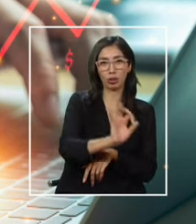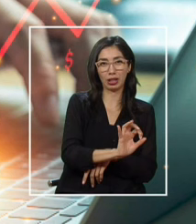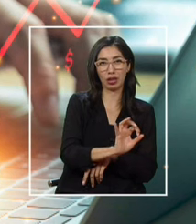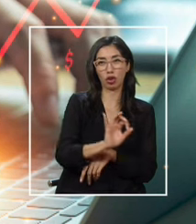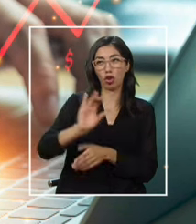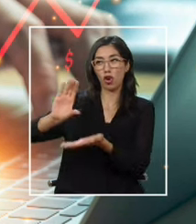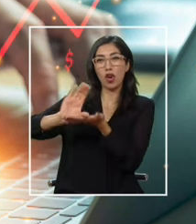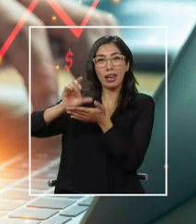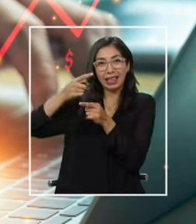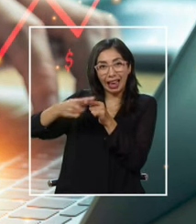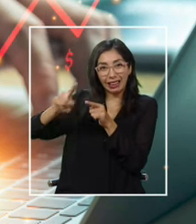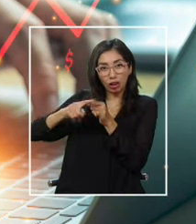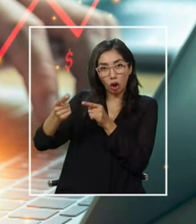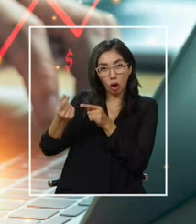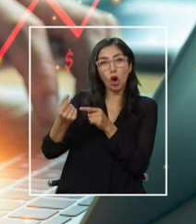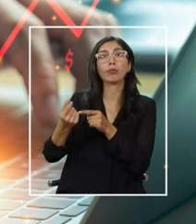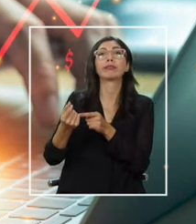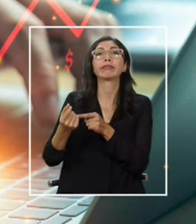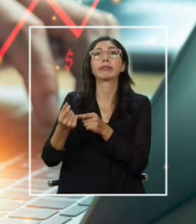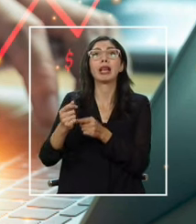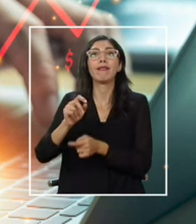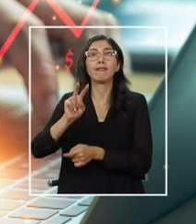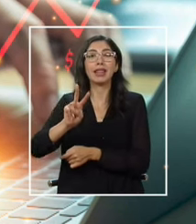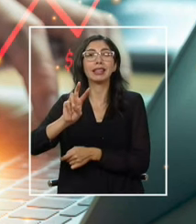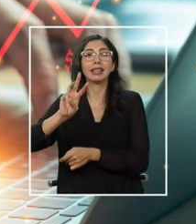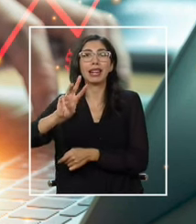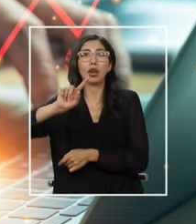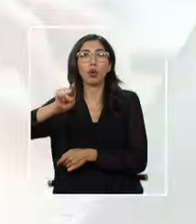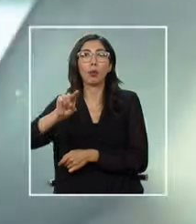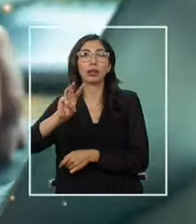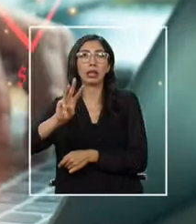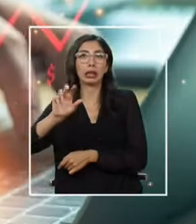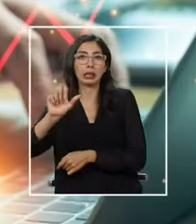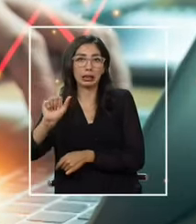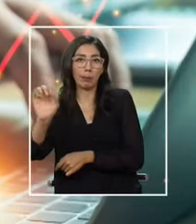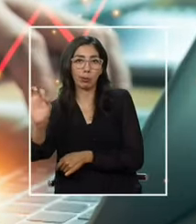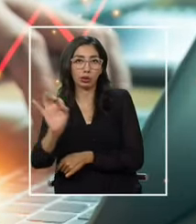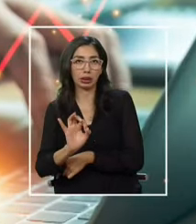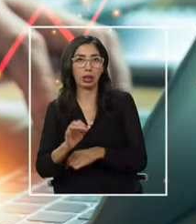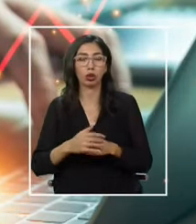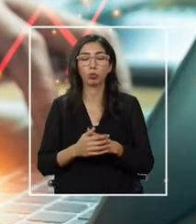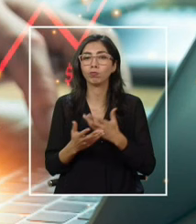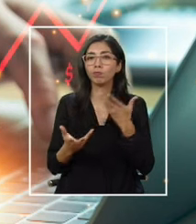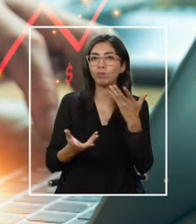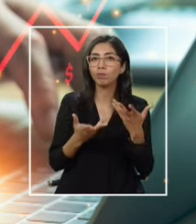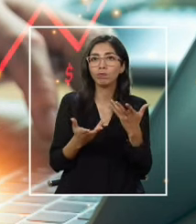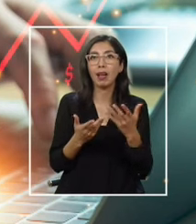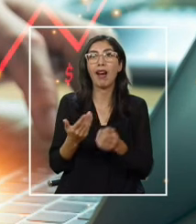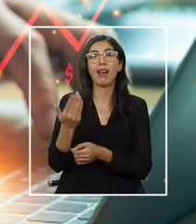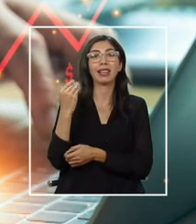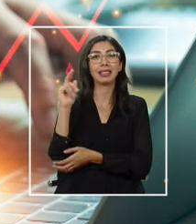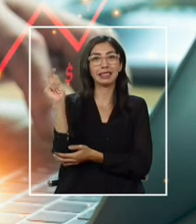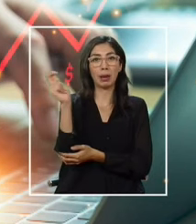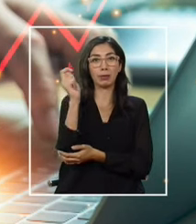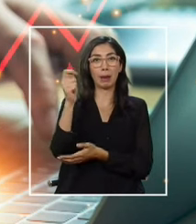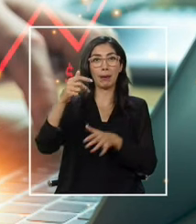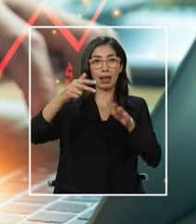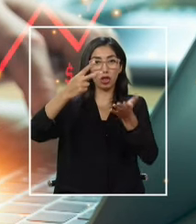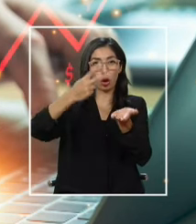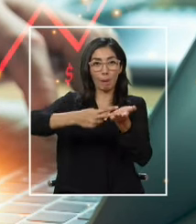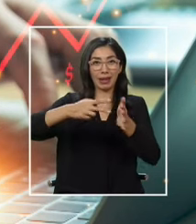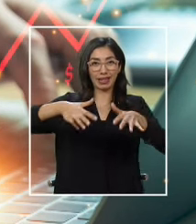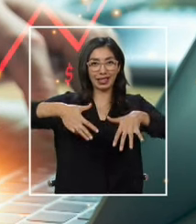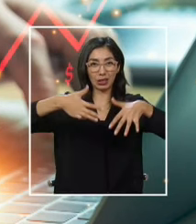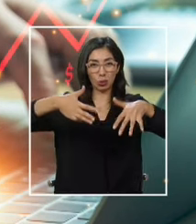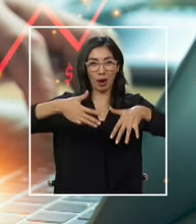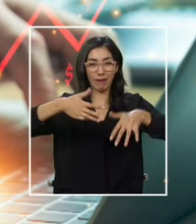tasa de los créditos de consumo llegaba a 23,36%. Si viajamos en el tiempo, hasta septiembre de 2019, la tasa